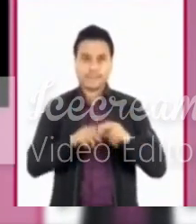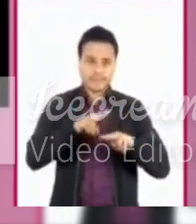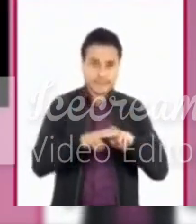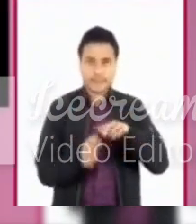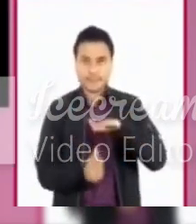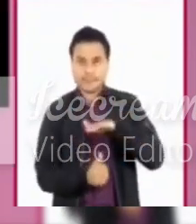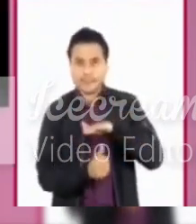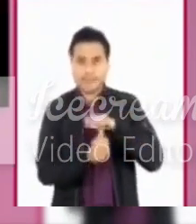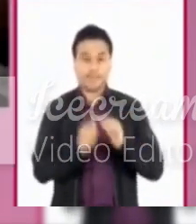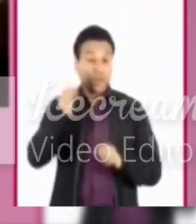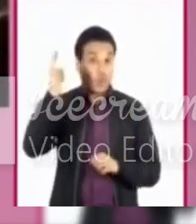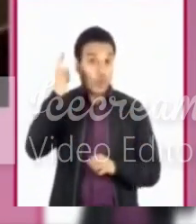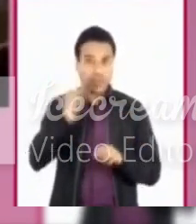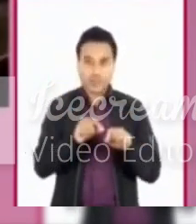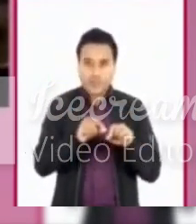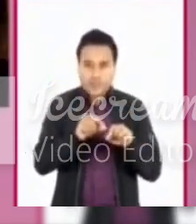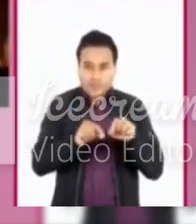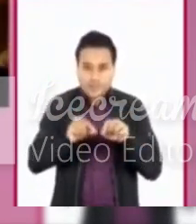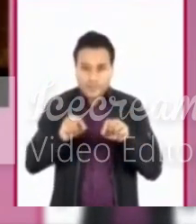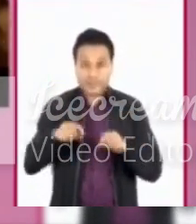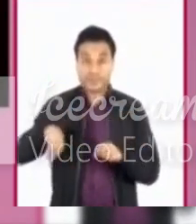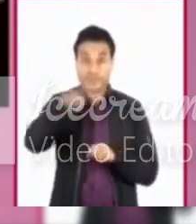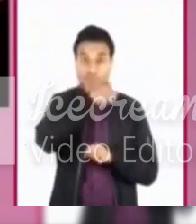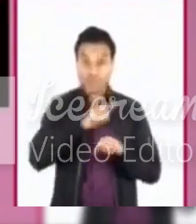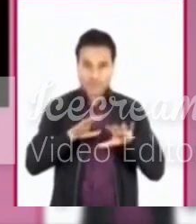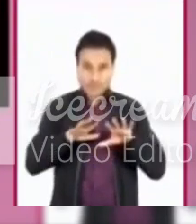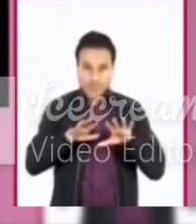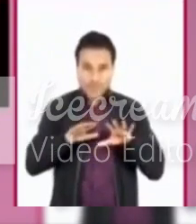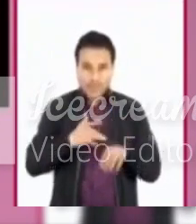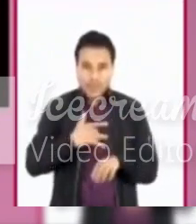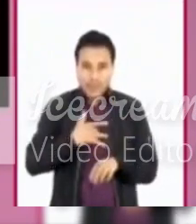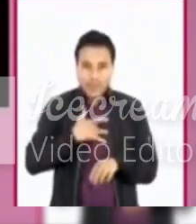sonido para hacernos vivir experiencias.